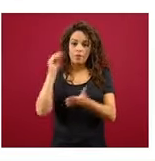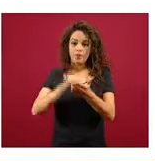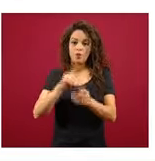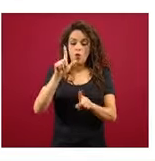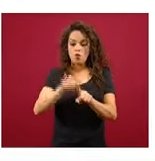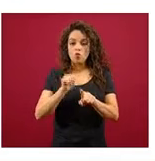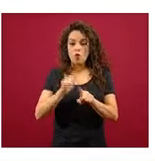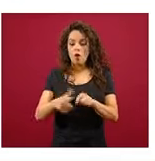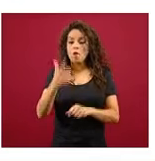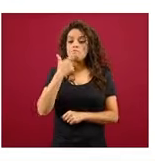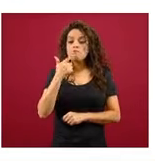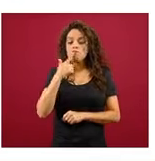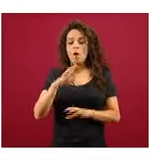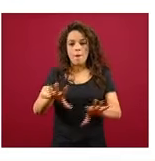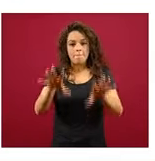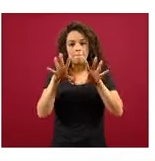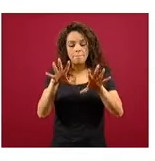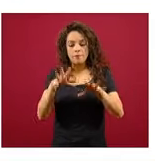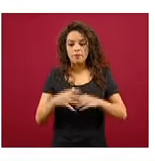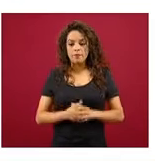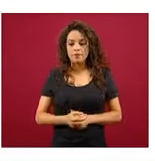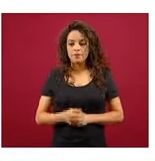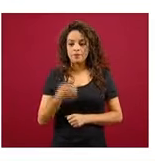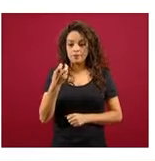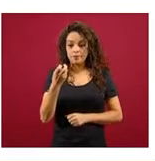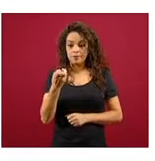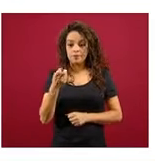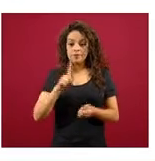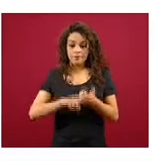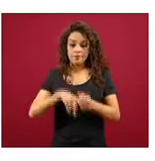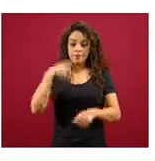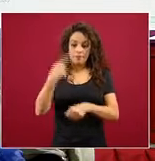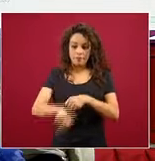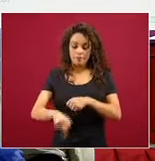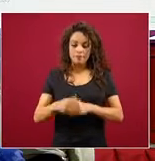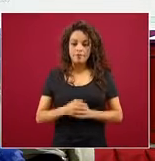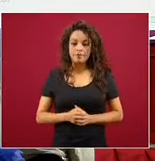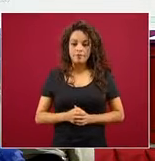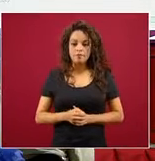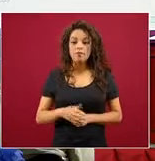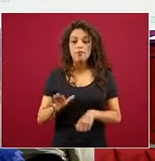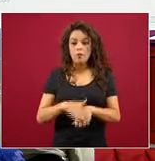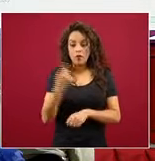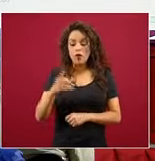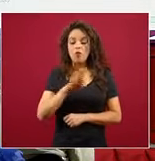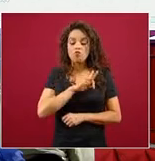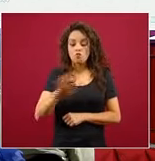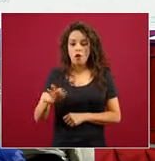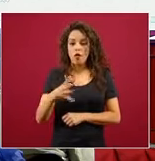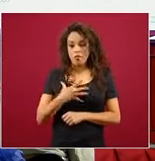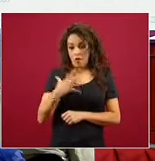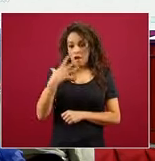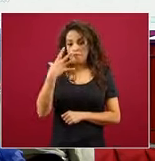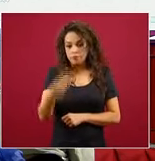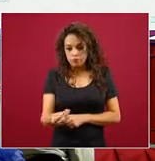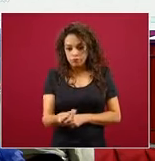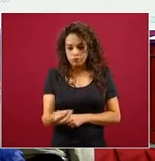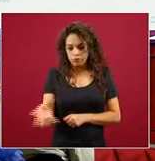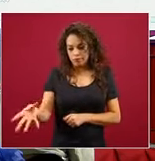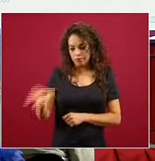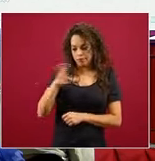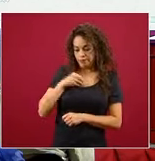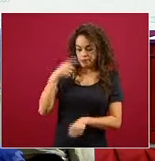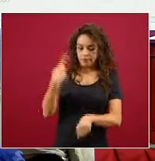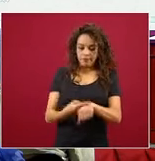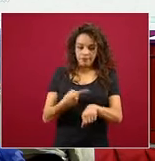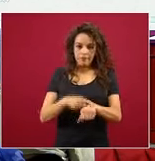el riesgo lo que representa es precisamente, uno, por un lado, de poder contagiarse y tener COVID-19, y que si